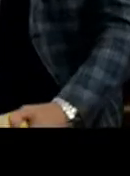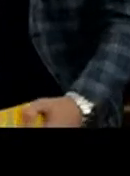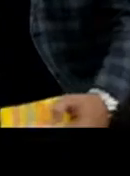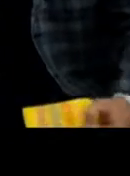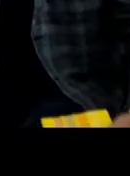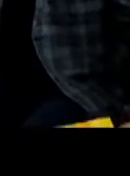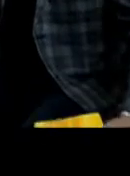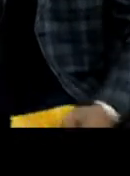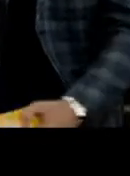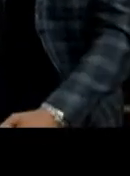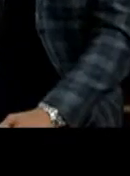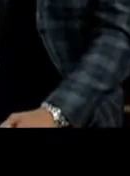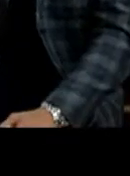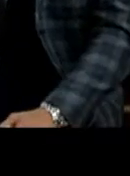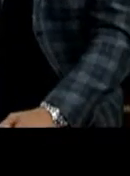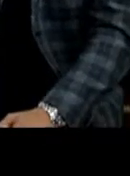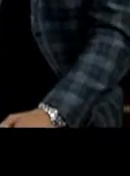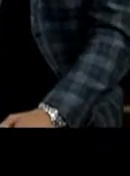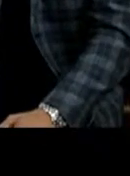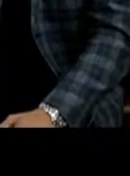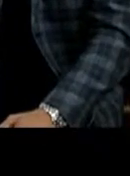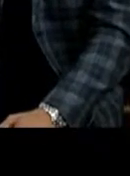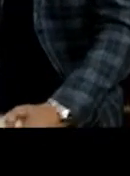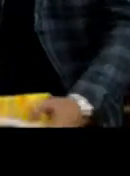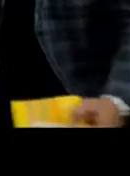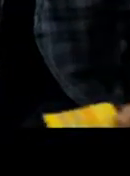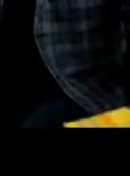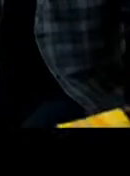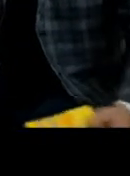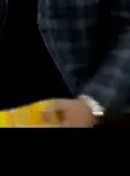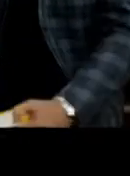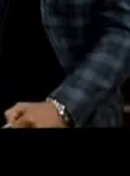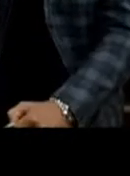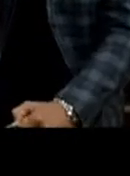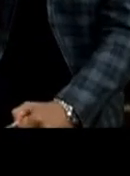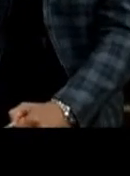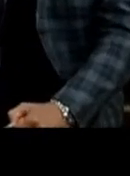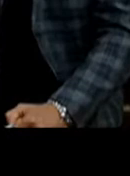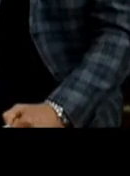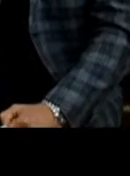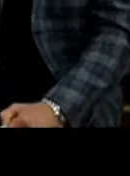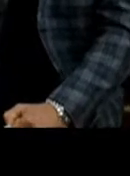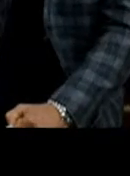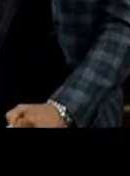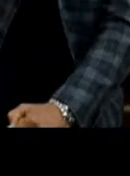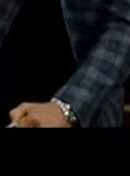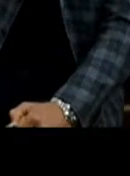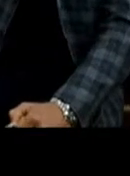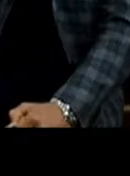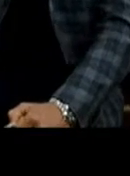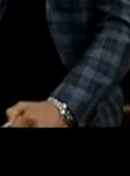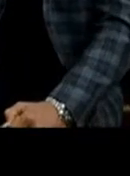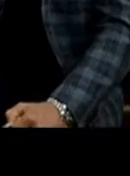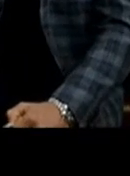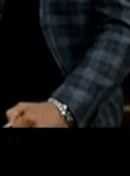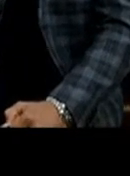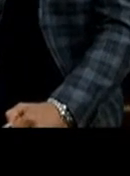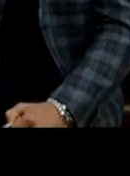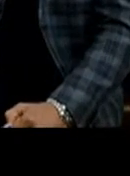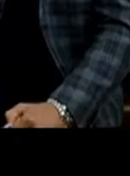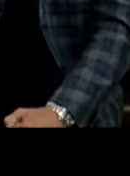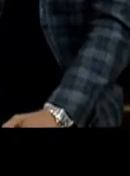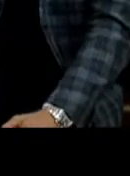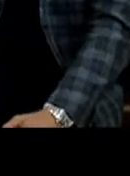¿En qué situación se encuentra la cultura en Sao Paulo en pleno año 2018? A cultura em São Paulo